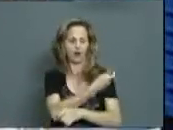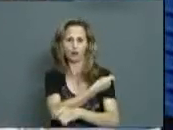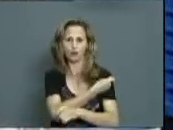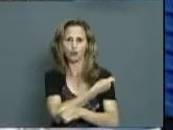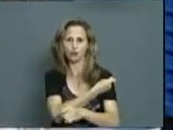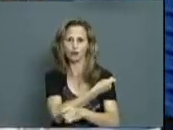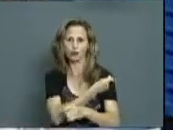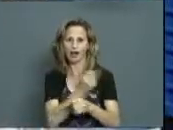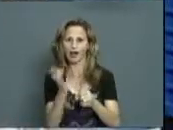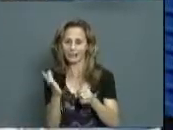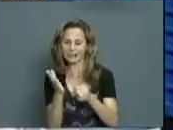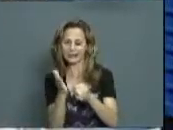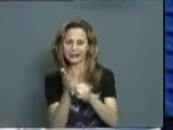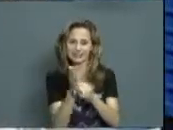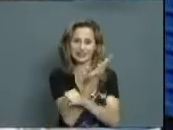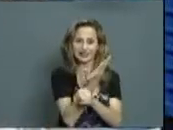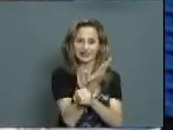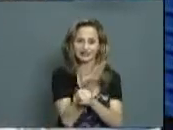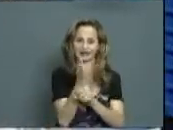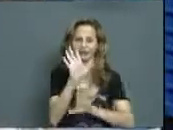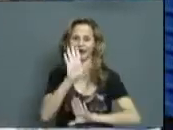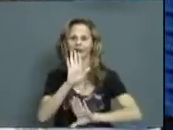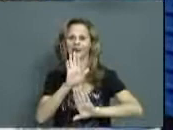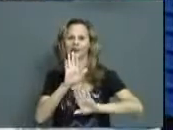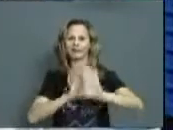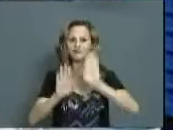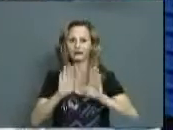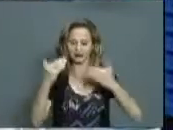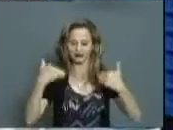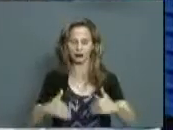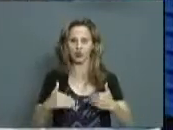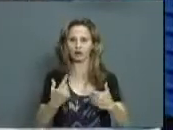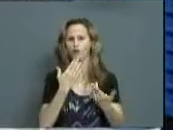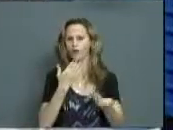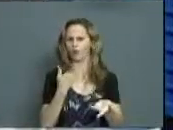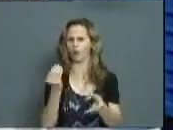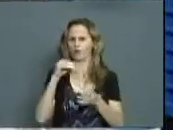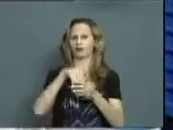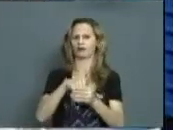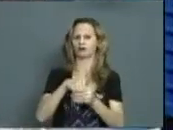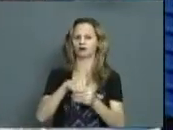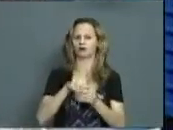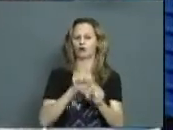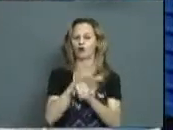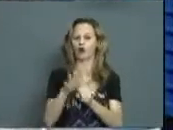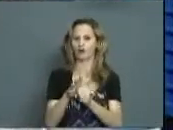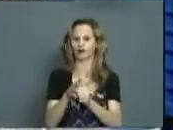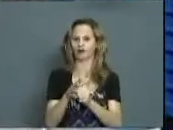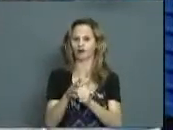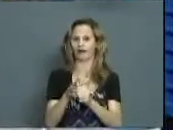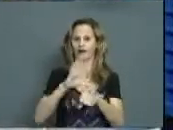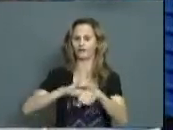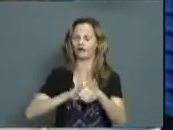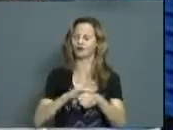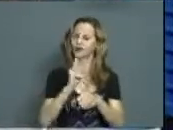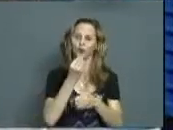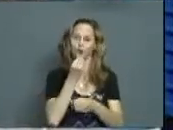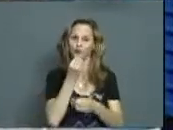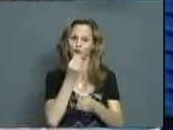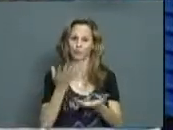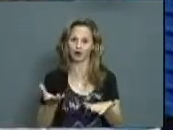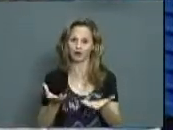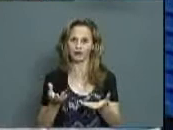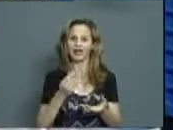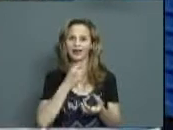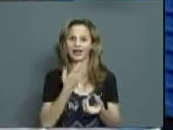vacuna que desarrolle anticuerpos contra la parte exterior del virus, que además ni siquiera son partículas virales de virus vivos,